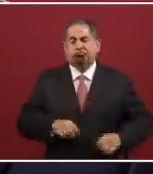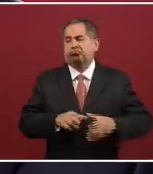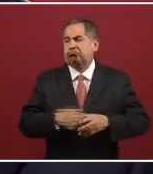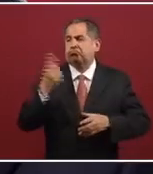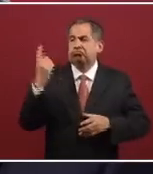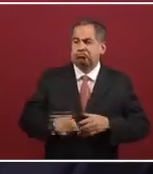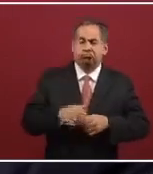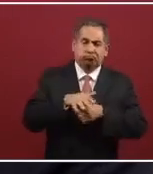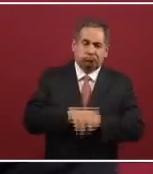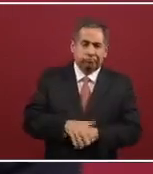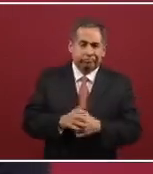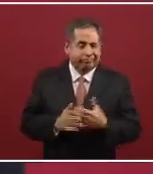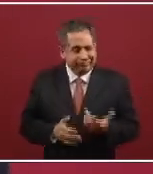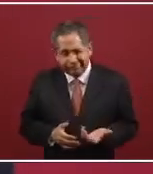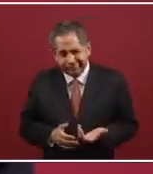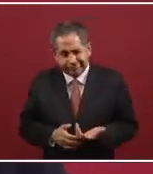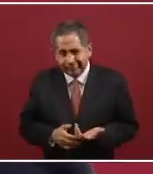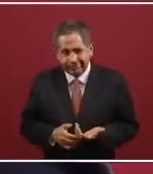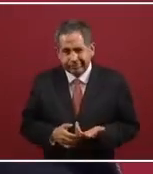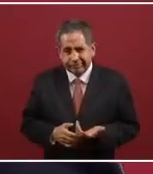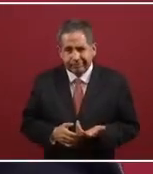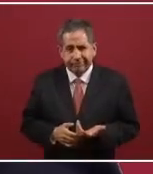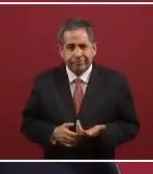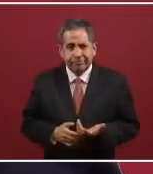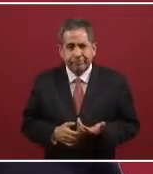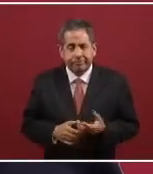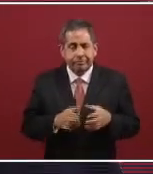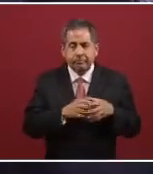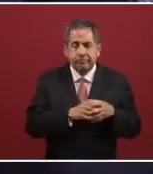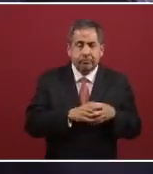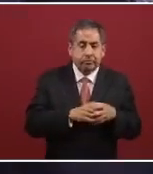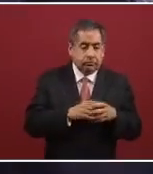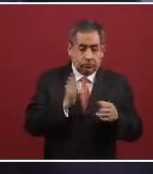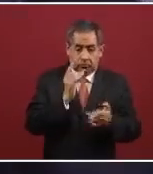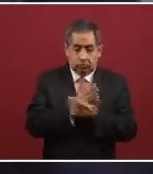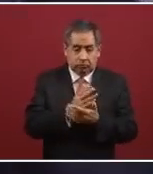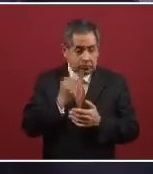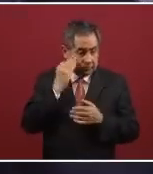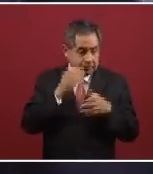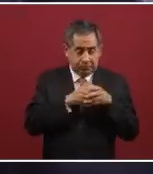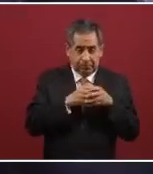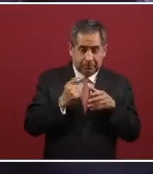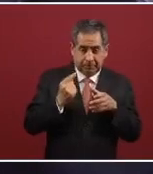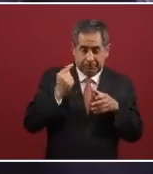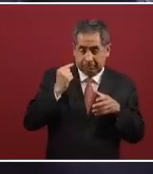pero no solo en el periodo neoliberal,